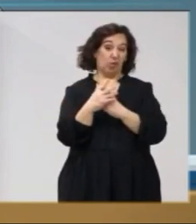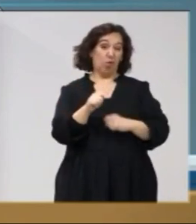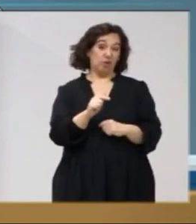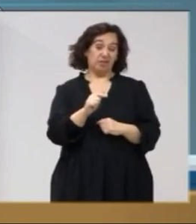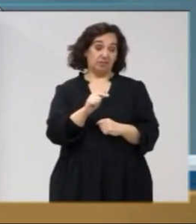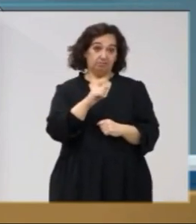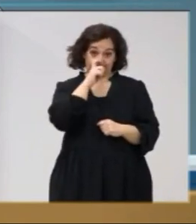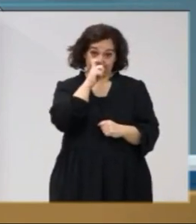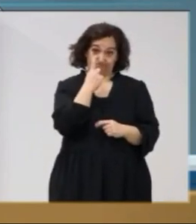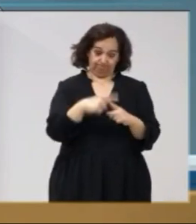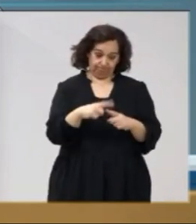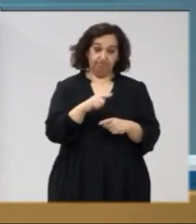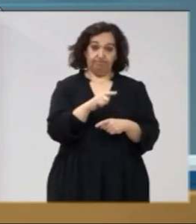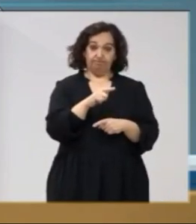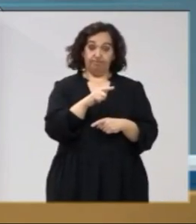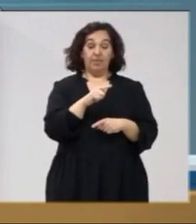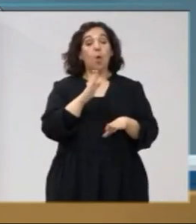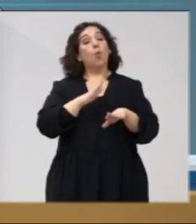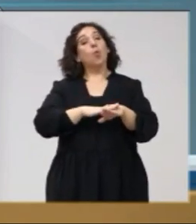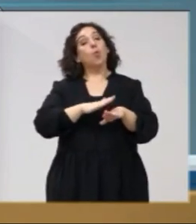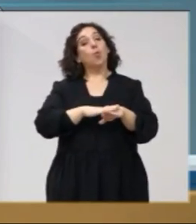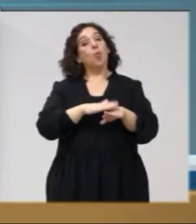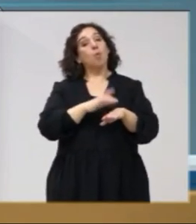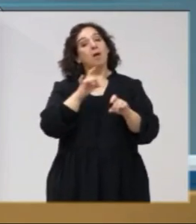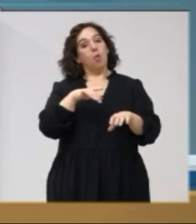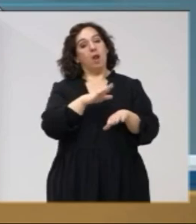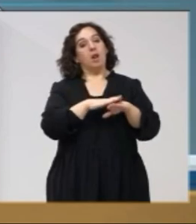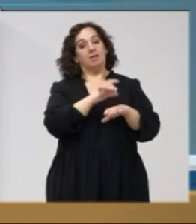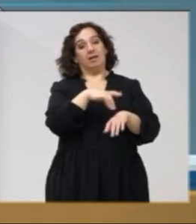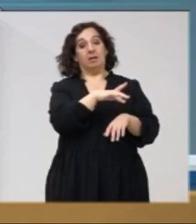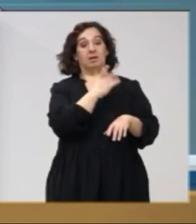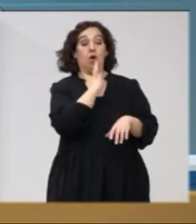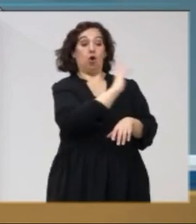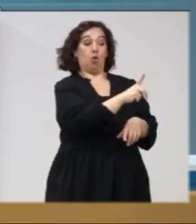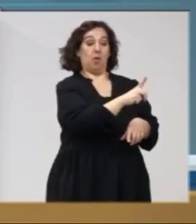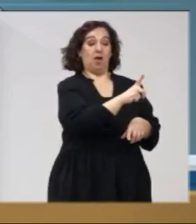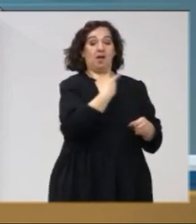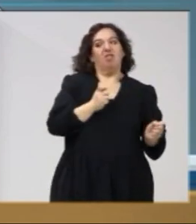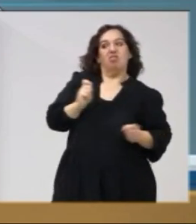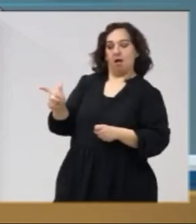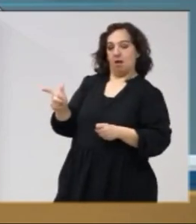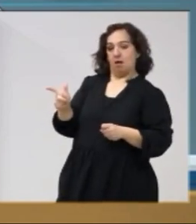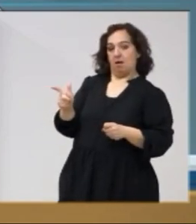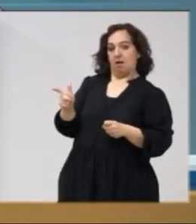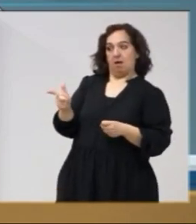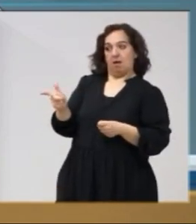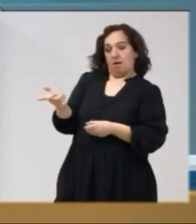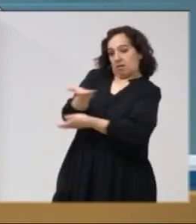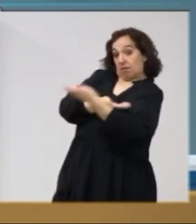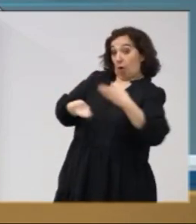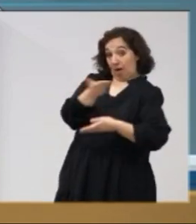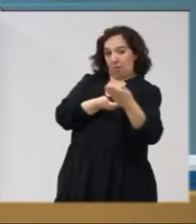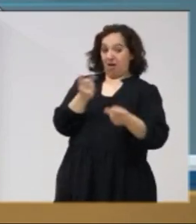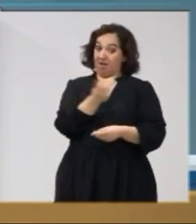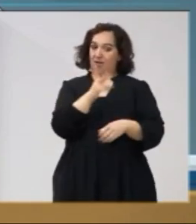olvidemos, tan culpable es el que coge como el que da. Tan culpable el